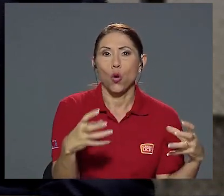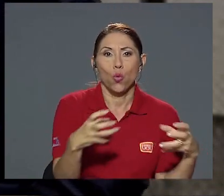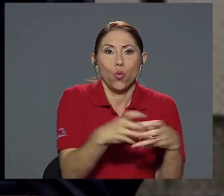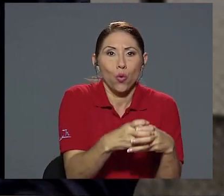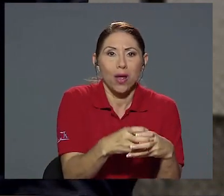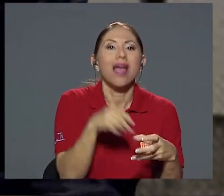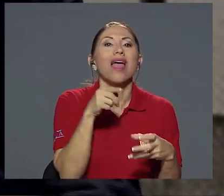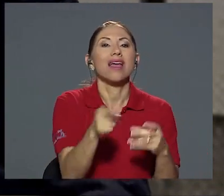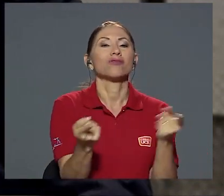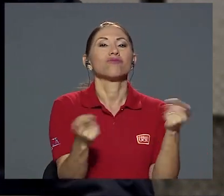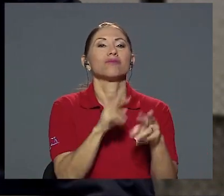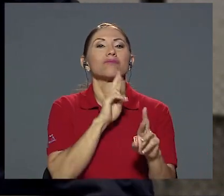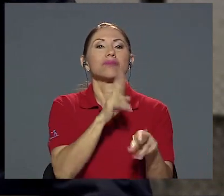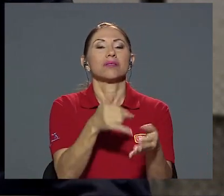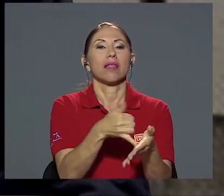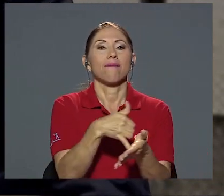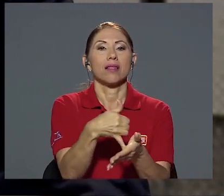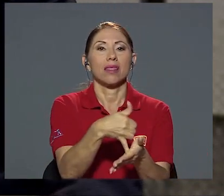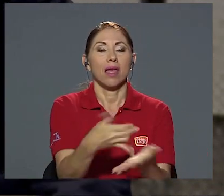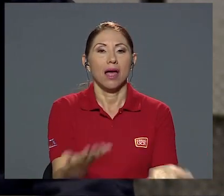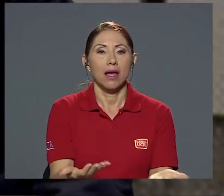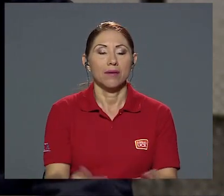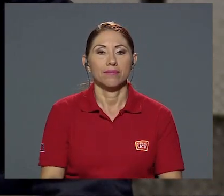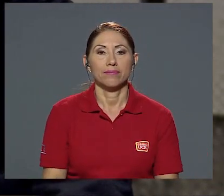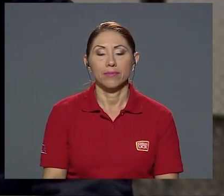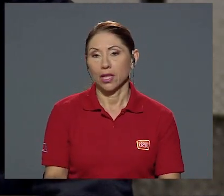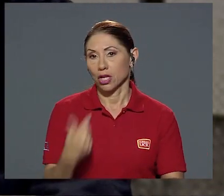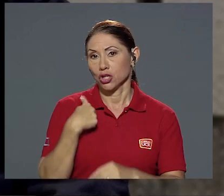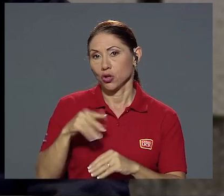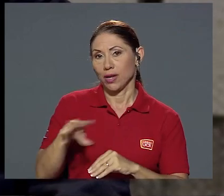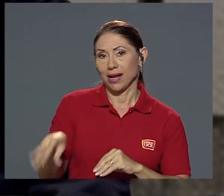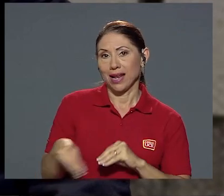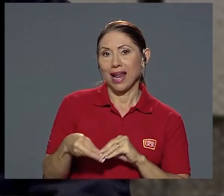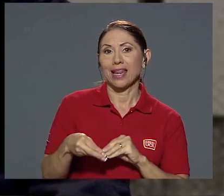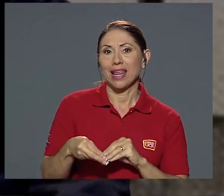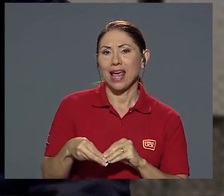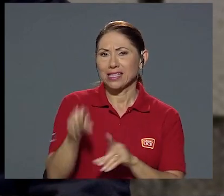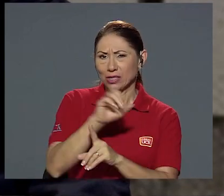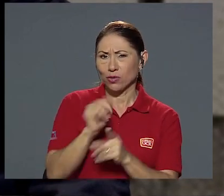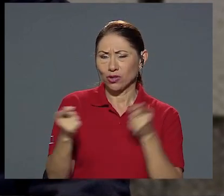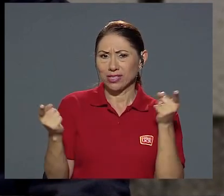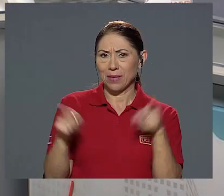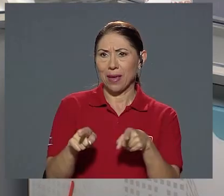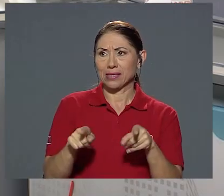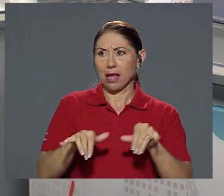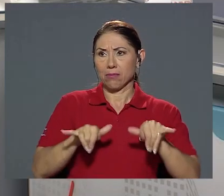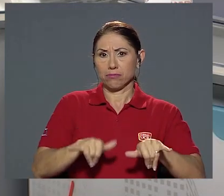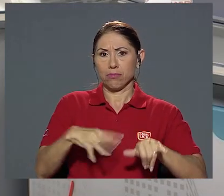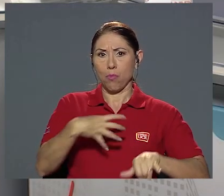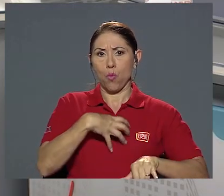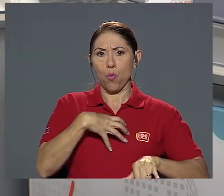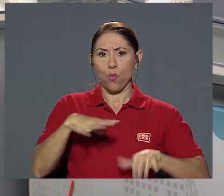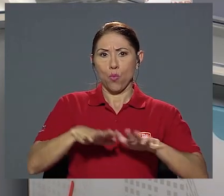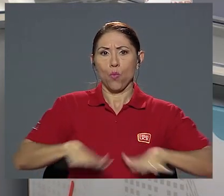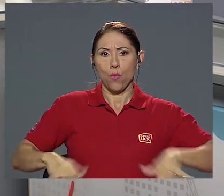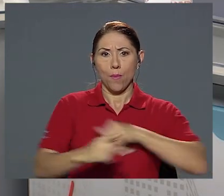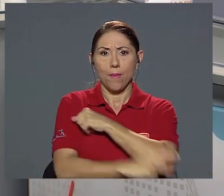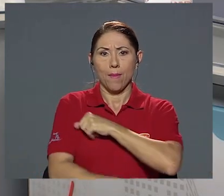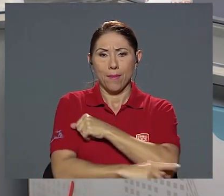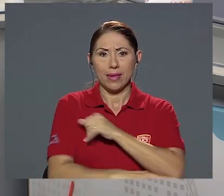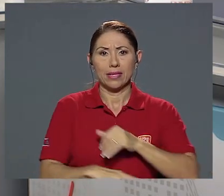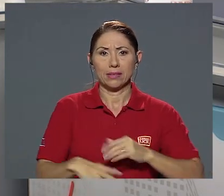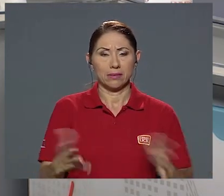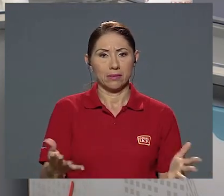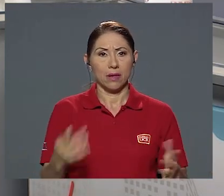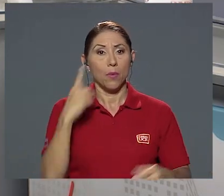del sistema de integración regional, ¿verdad? Yo a eso le agregaría las paradojas en el plano de lo local, es decir, en la dimensión